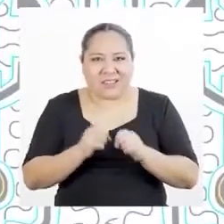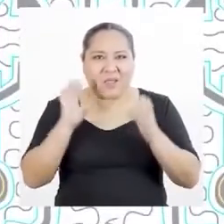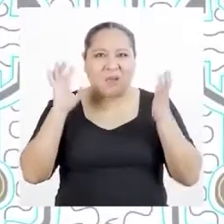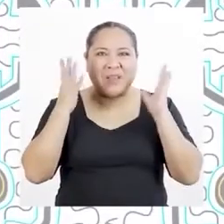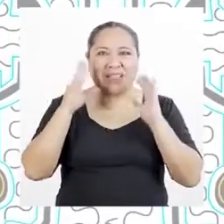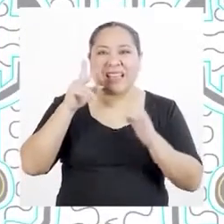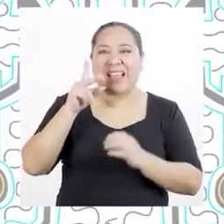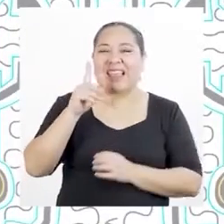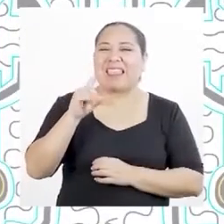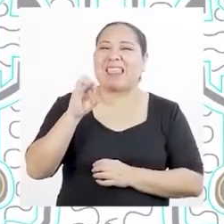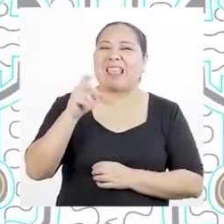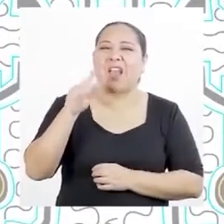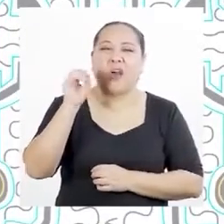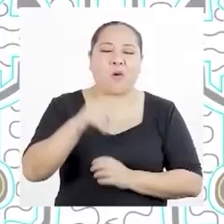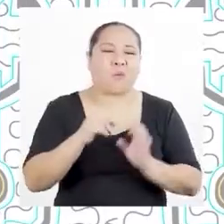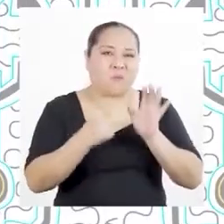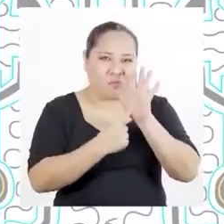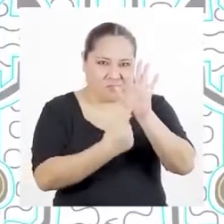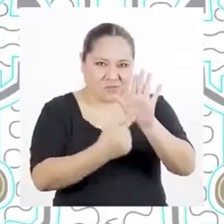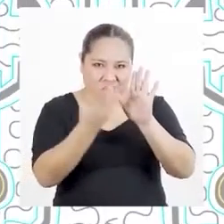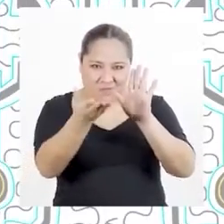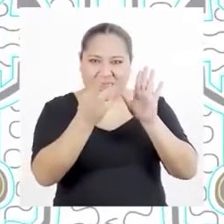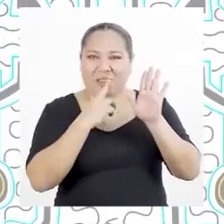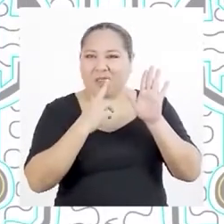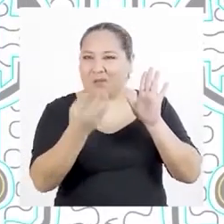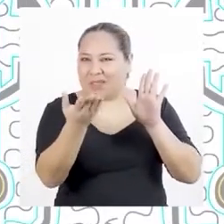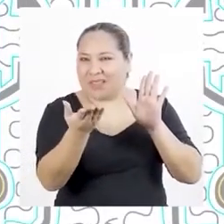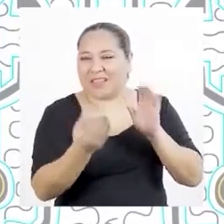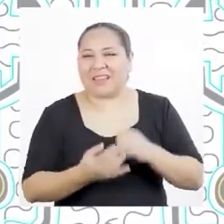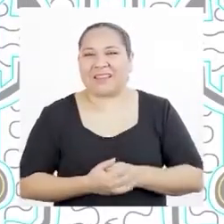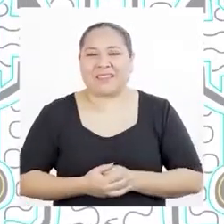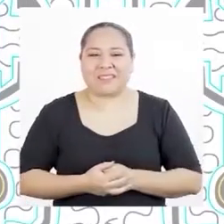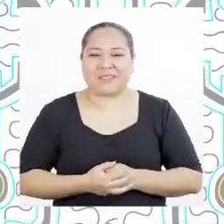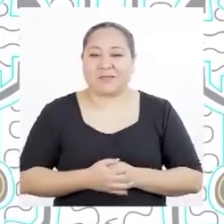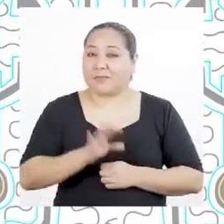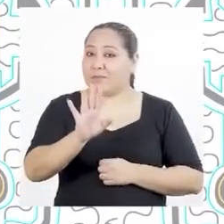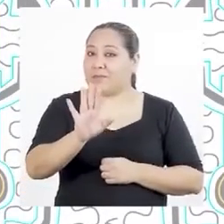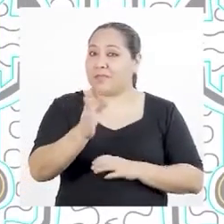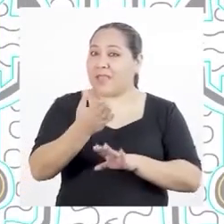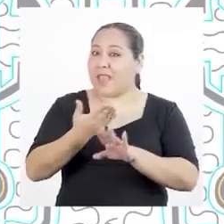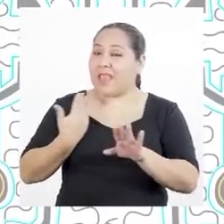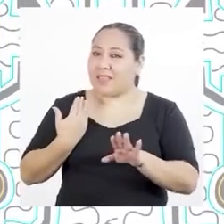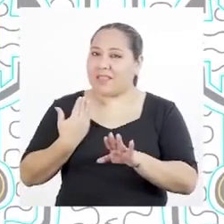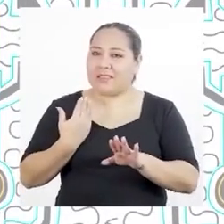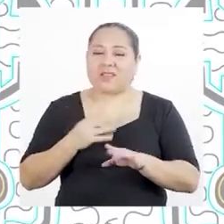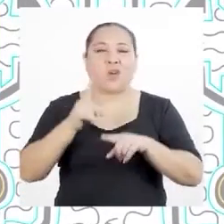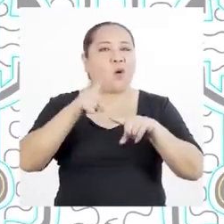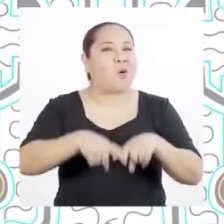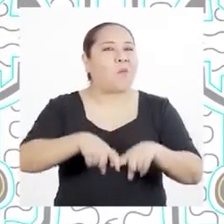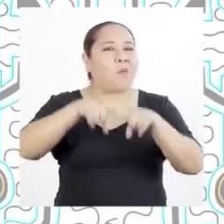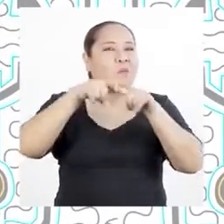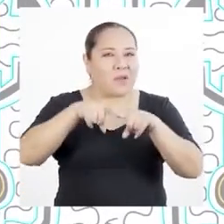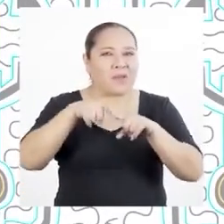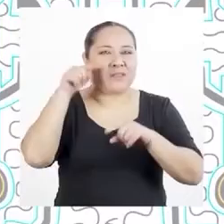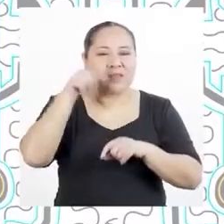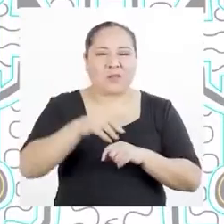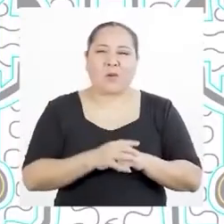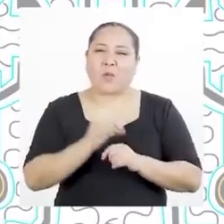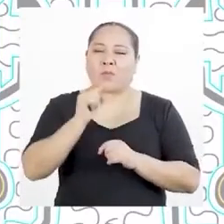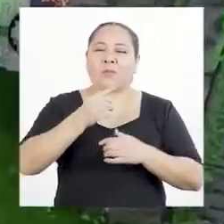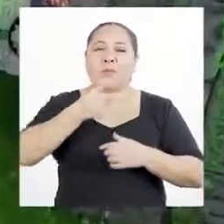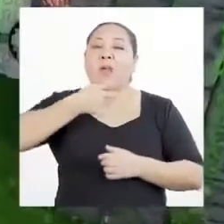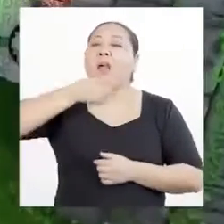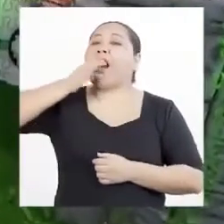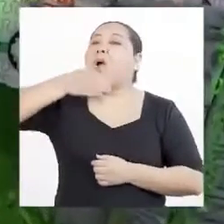Parece que Decao tiene algo preparado para responder a tu pregunta, Laura. Pero antes, tomaremos una pausa para tomar un poco